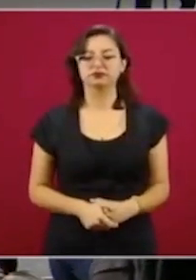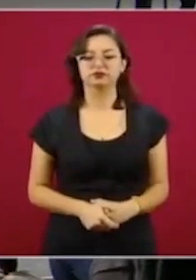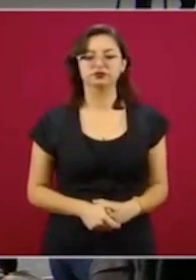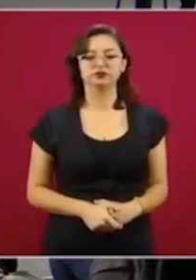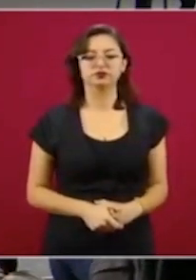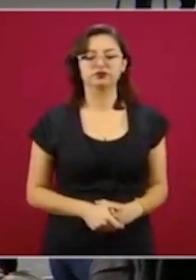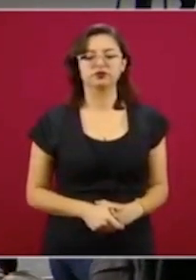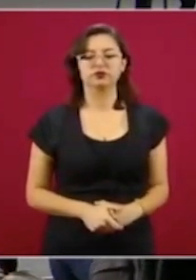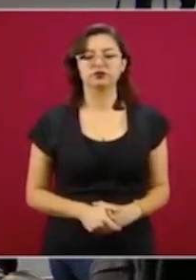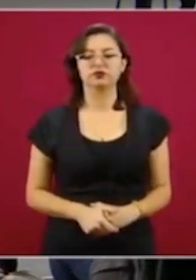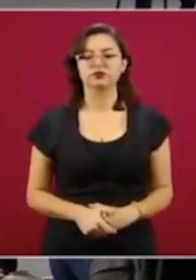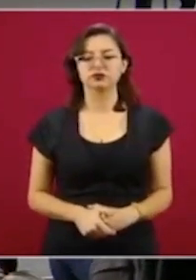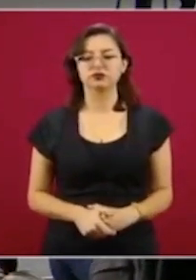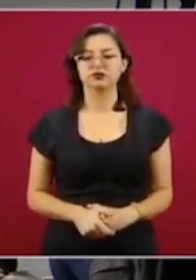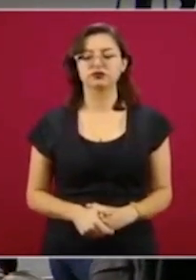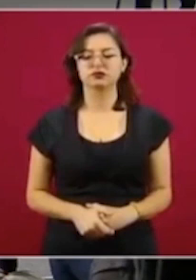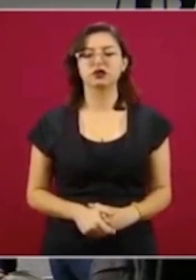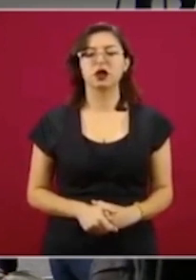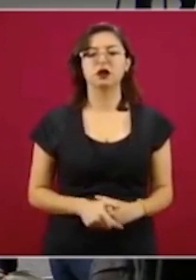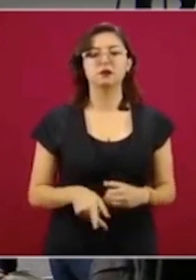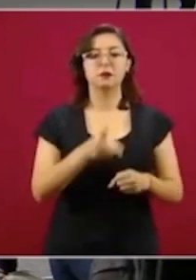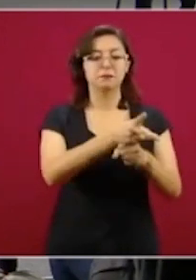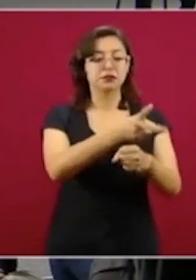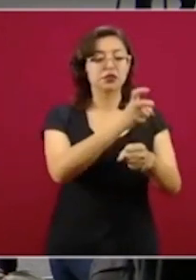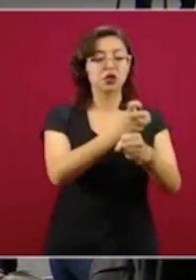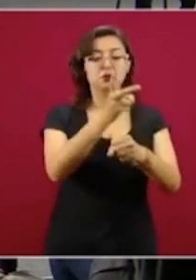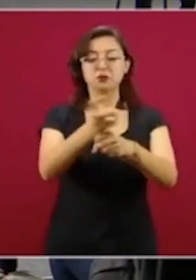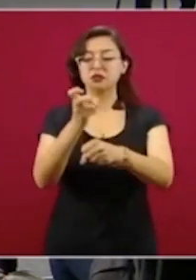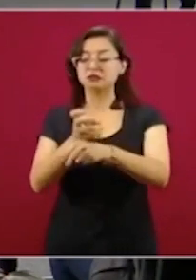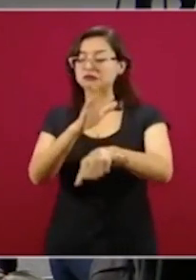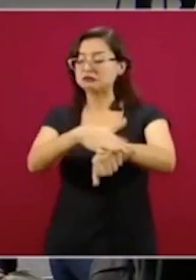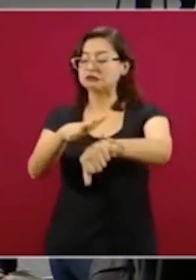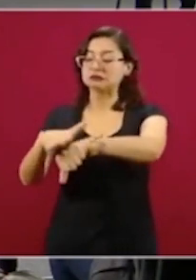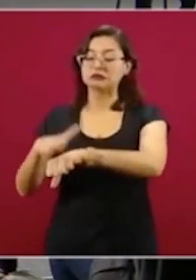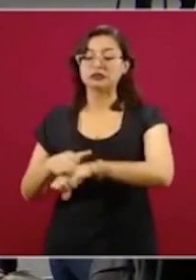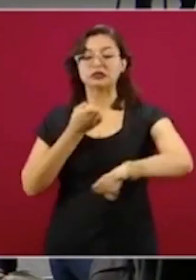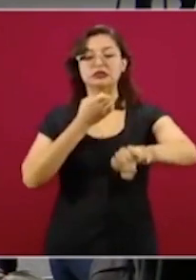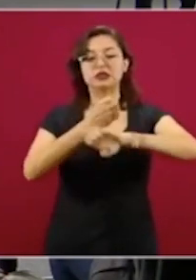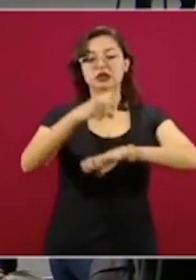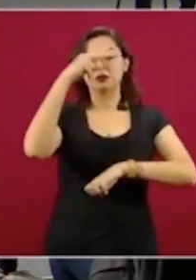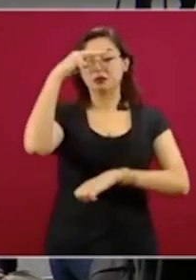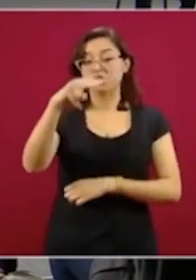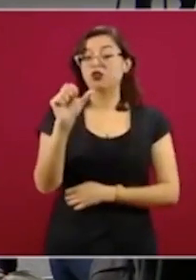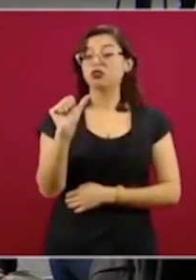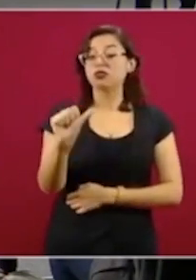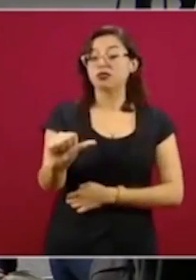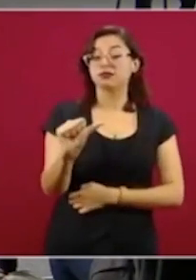entidades con mayor número de convocatorias estado de mexico 16